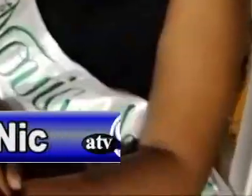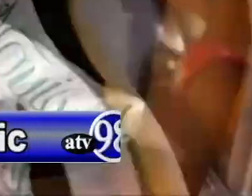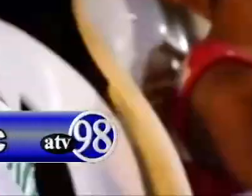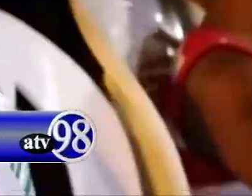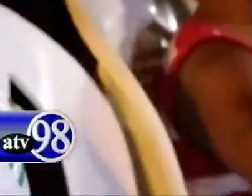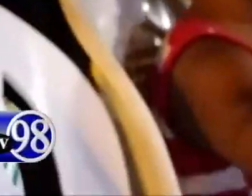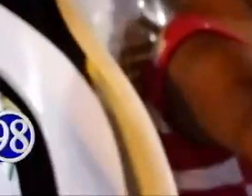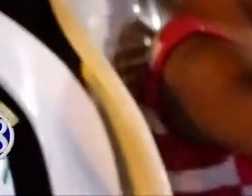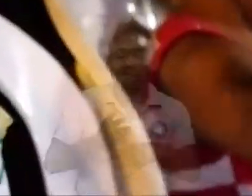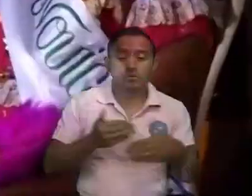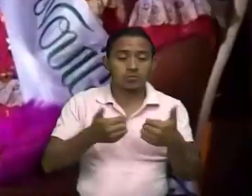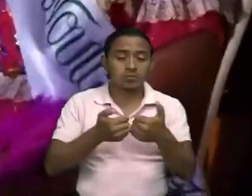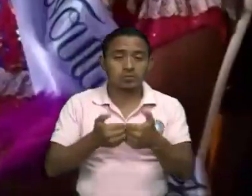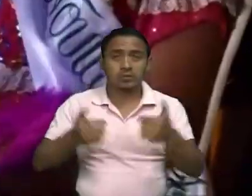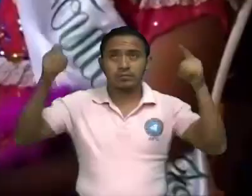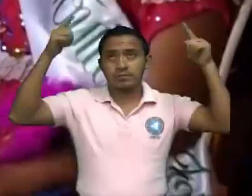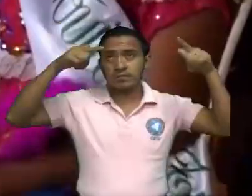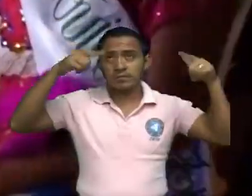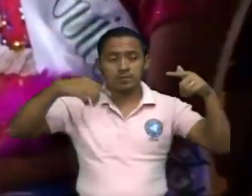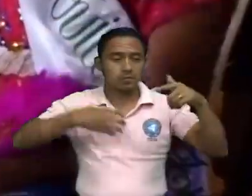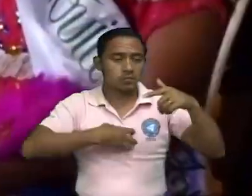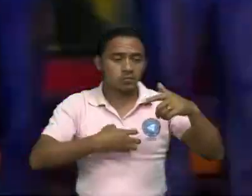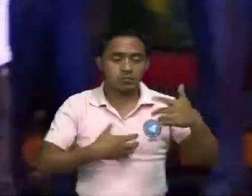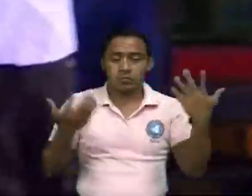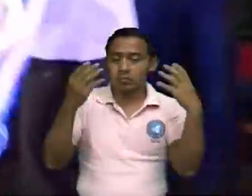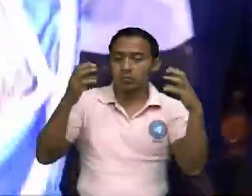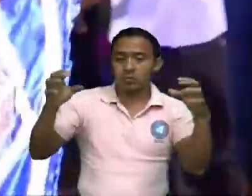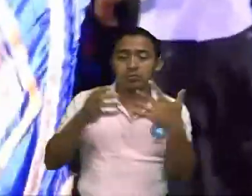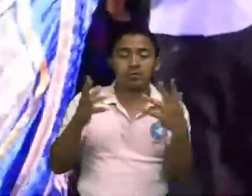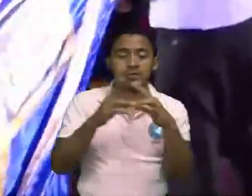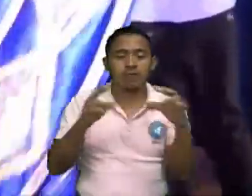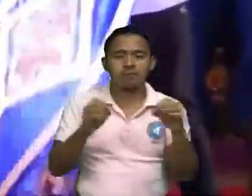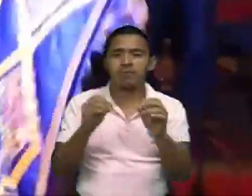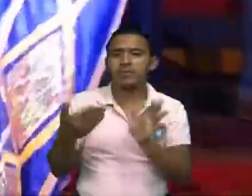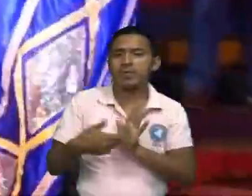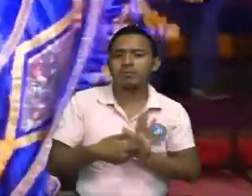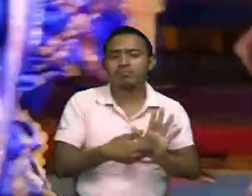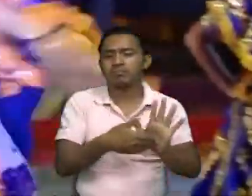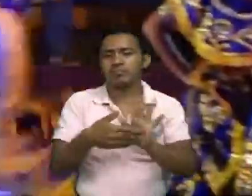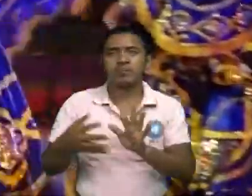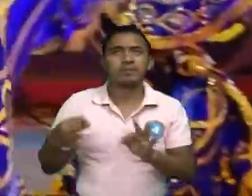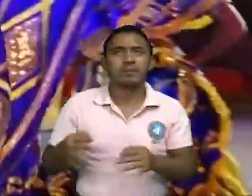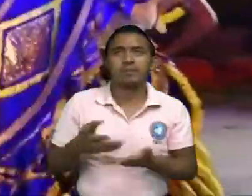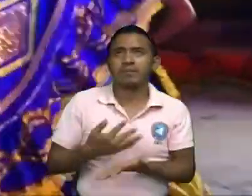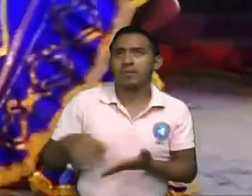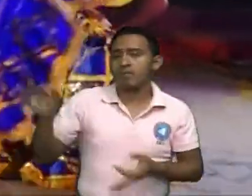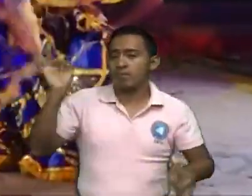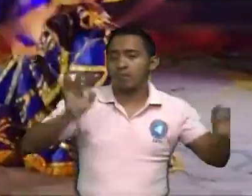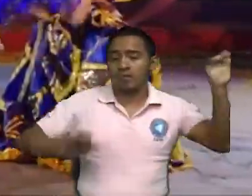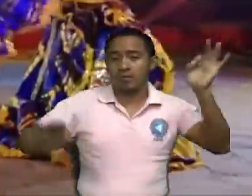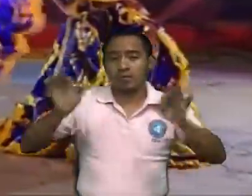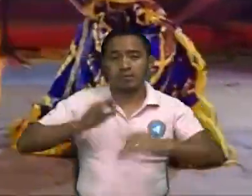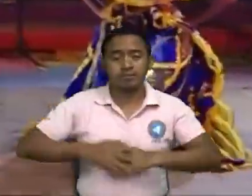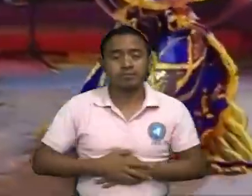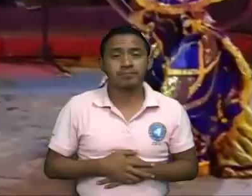Las novias de la ciudad Patrimonio Cultural de la Nación engalanaron con sus bailes folclóricos. La señorita